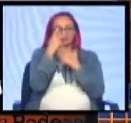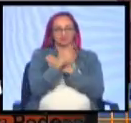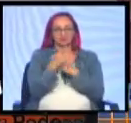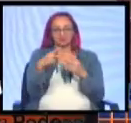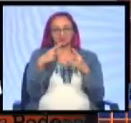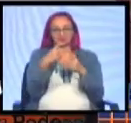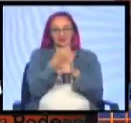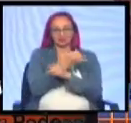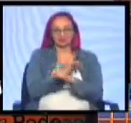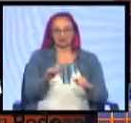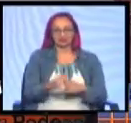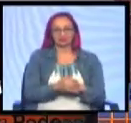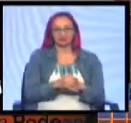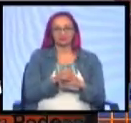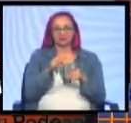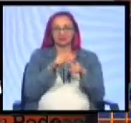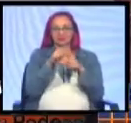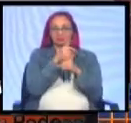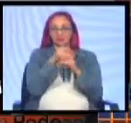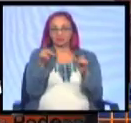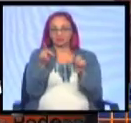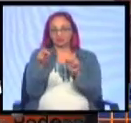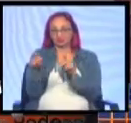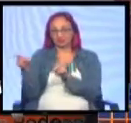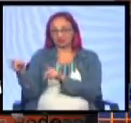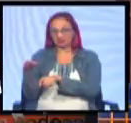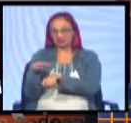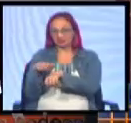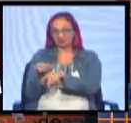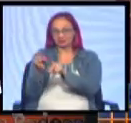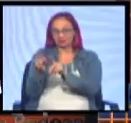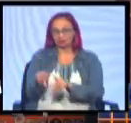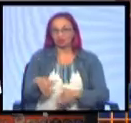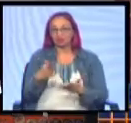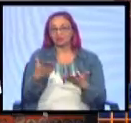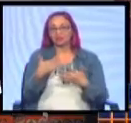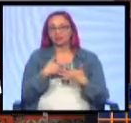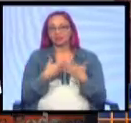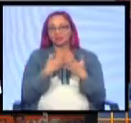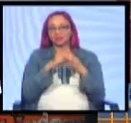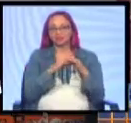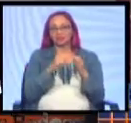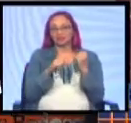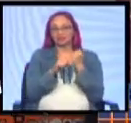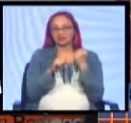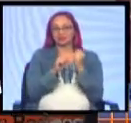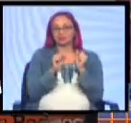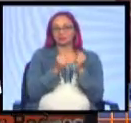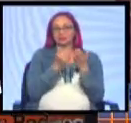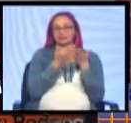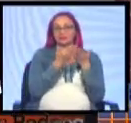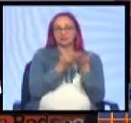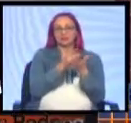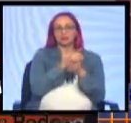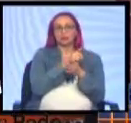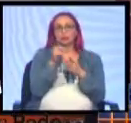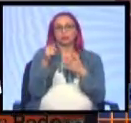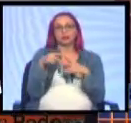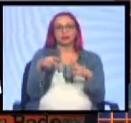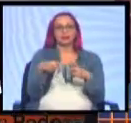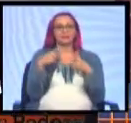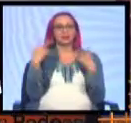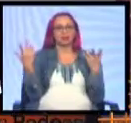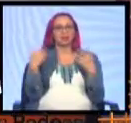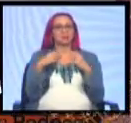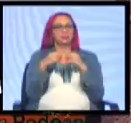vida independiente. Es un programa que permite a las personas tener asistentes para poder llevar a cabo una vida